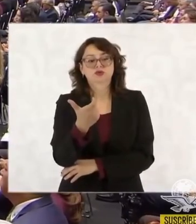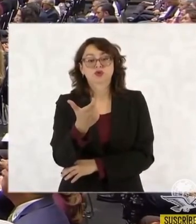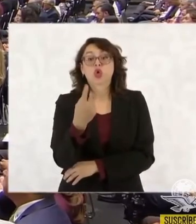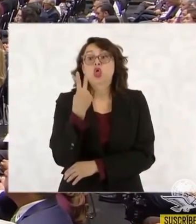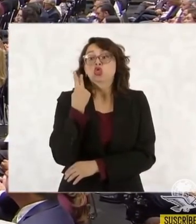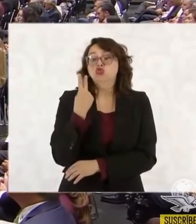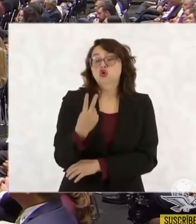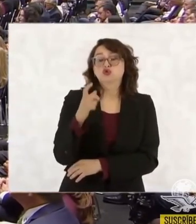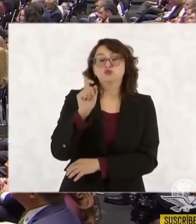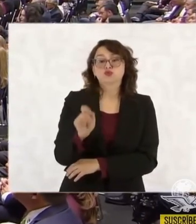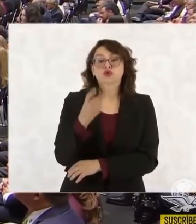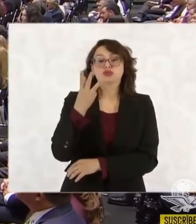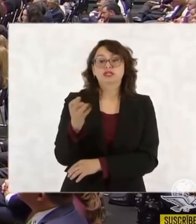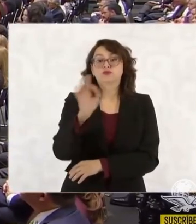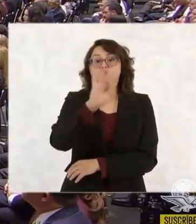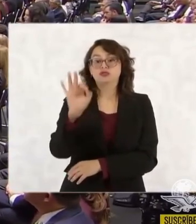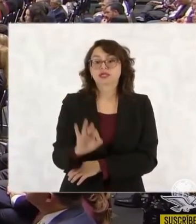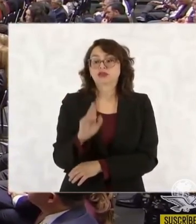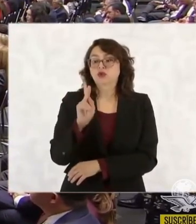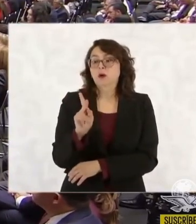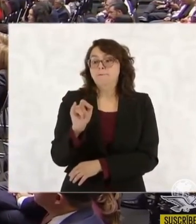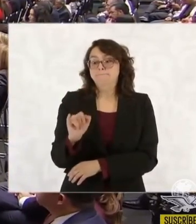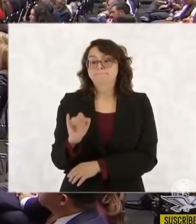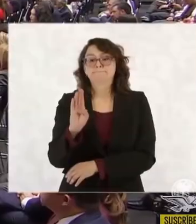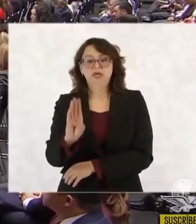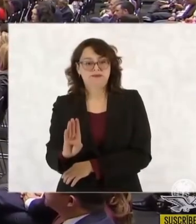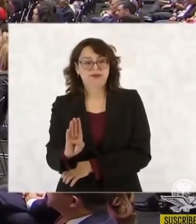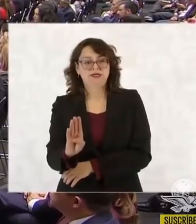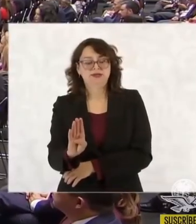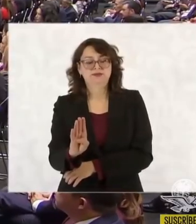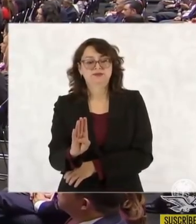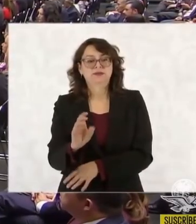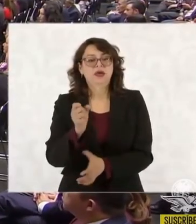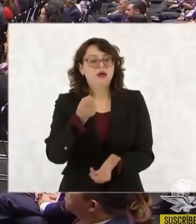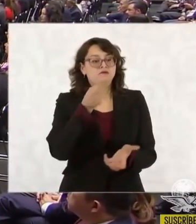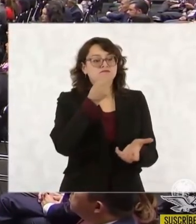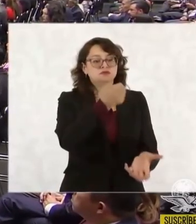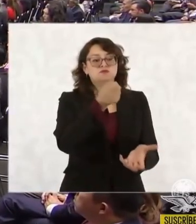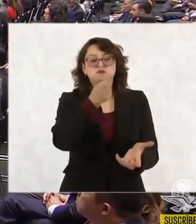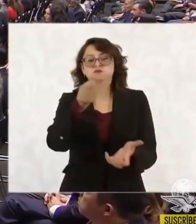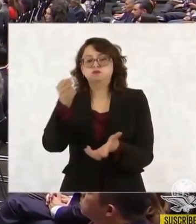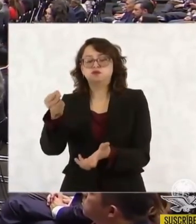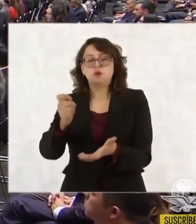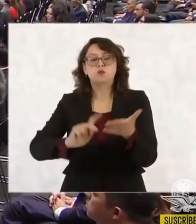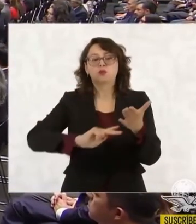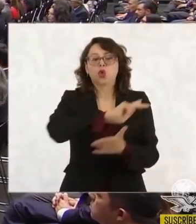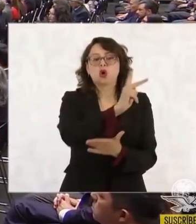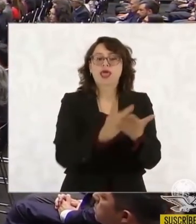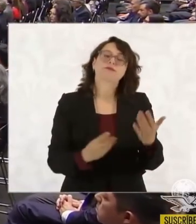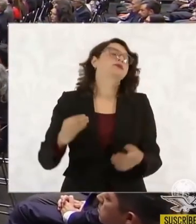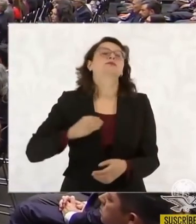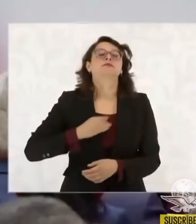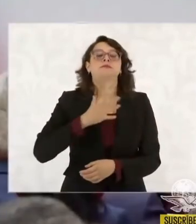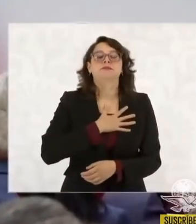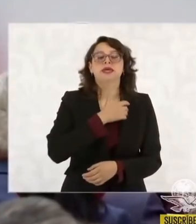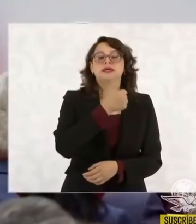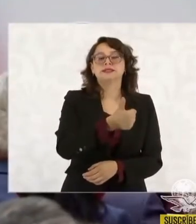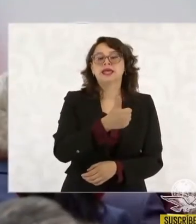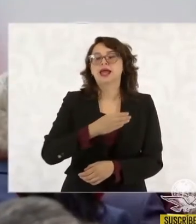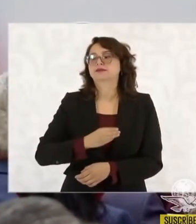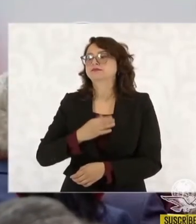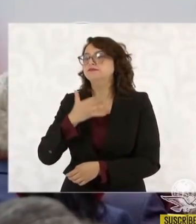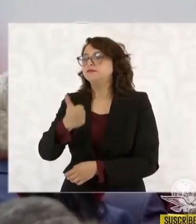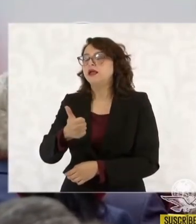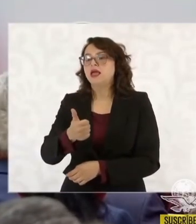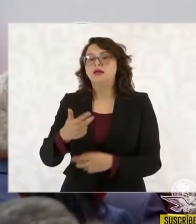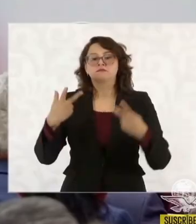paulatina disminuyendo la edad para llegar hasta los 60 años. 65 es la pensión en general, 60 para el